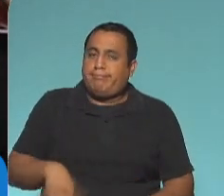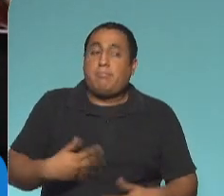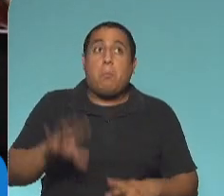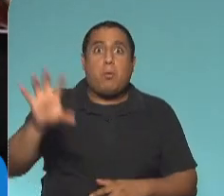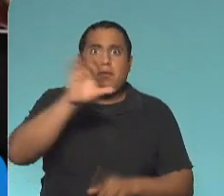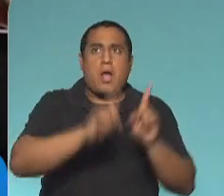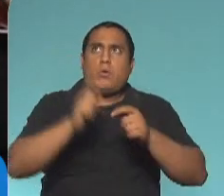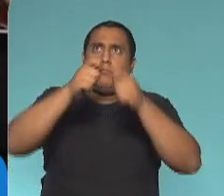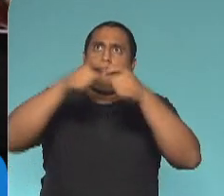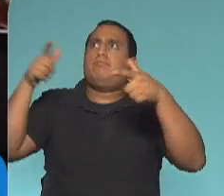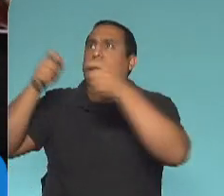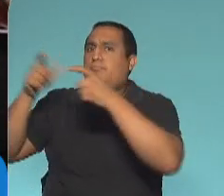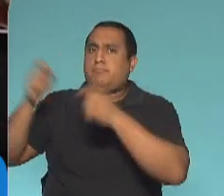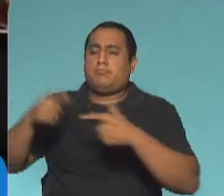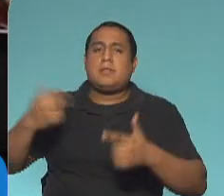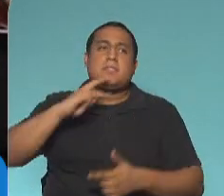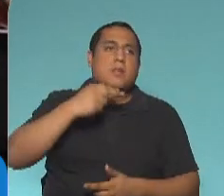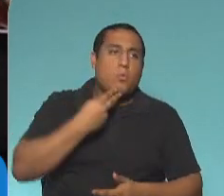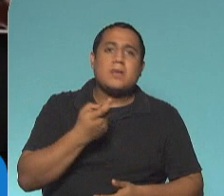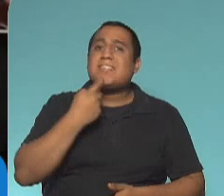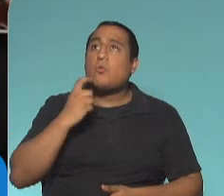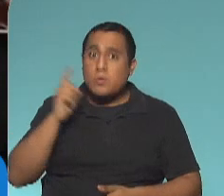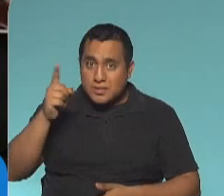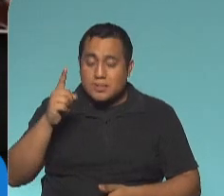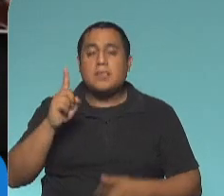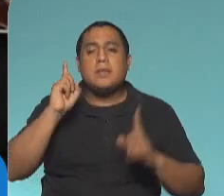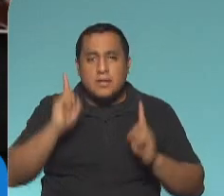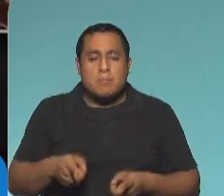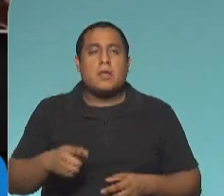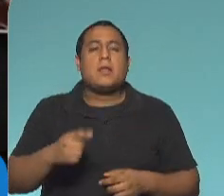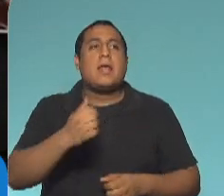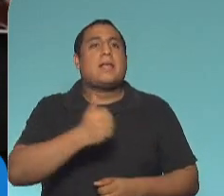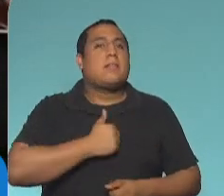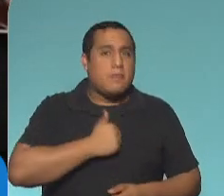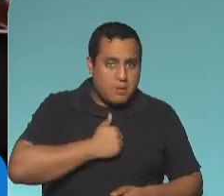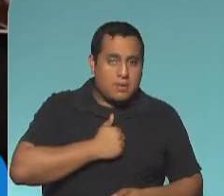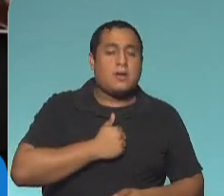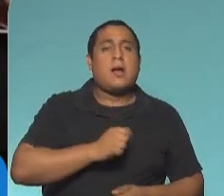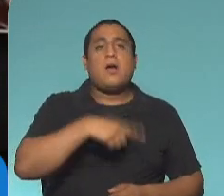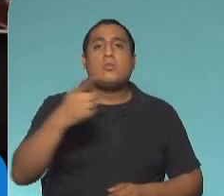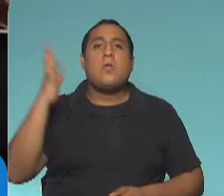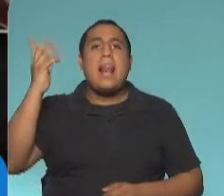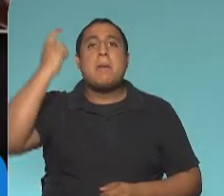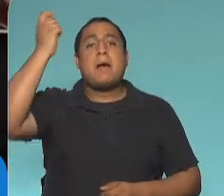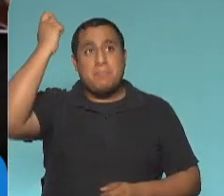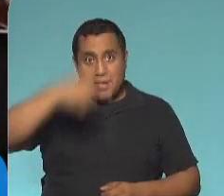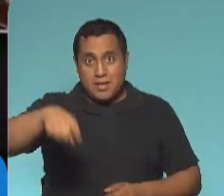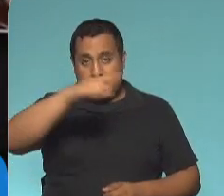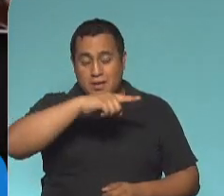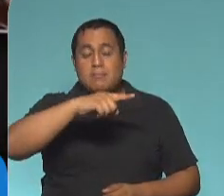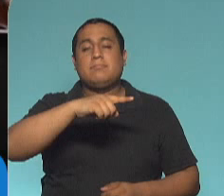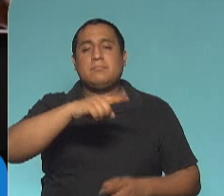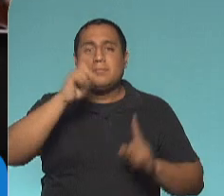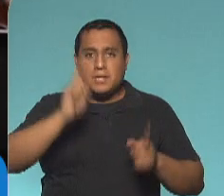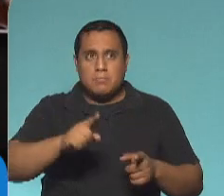empezando a aumentar el número de casos, como San Juan, San Luis, y también trabajando con Catamarca y La Pampa, que están